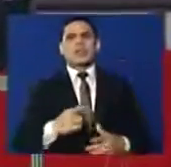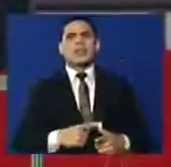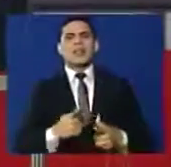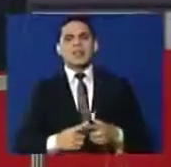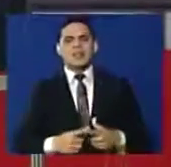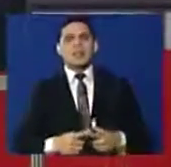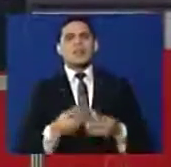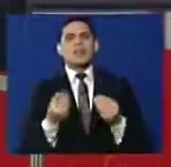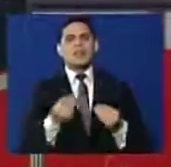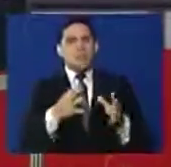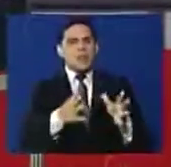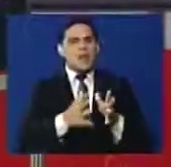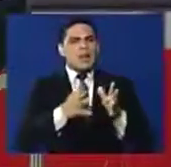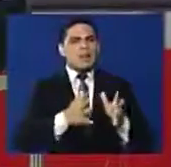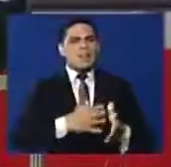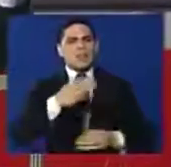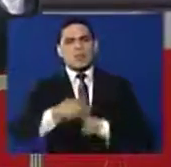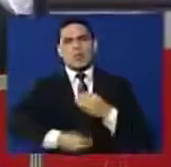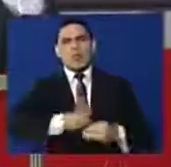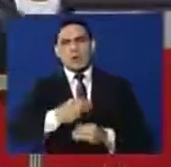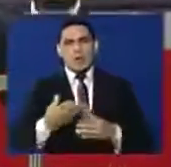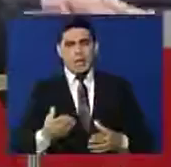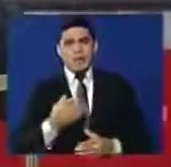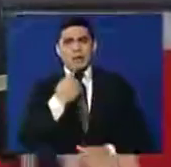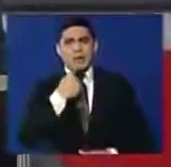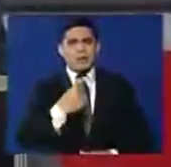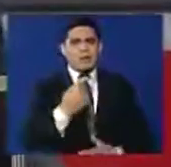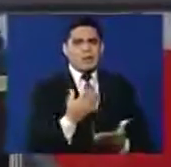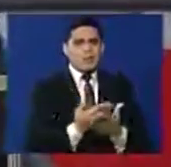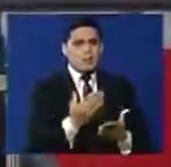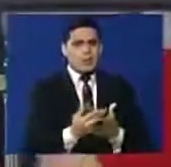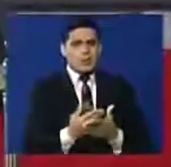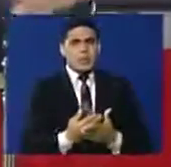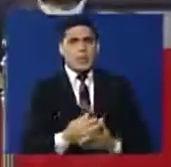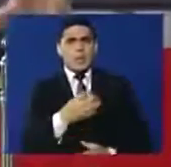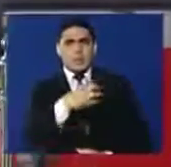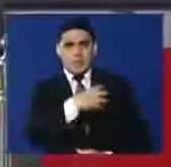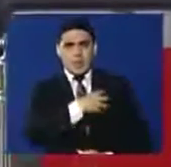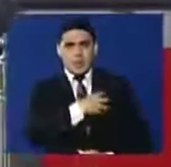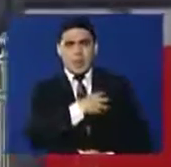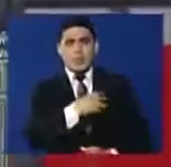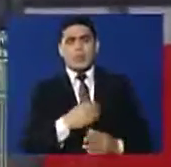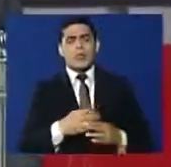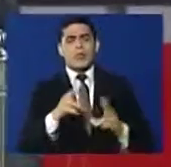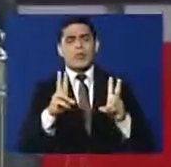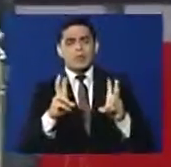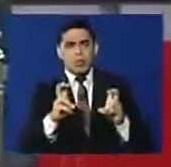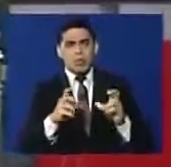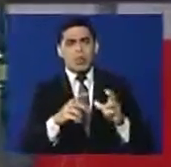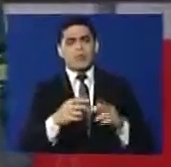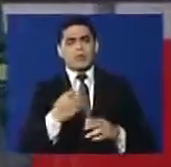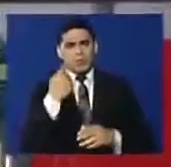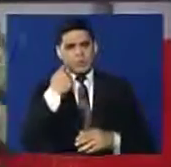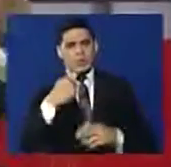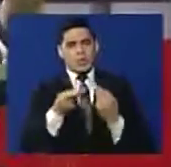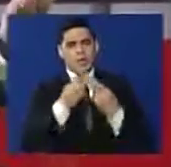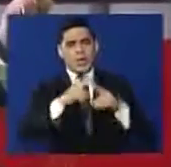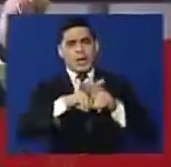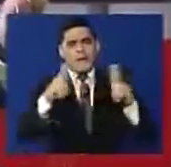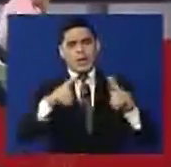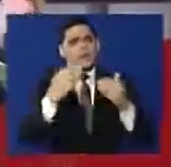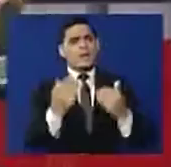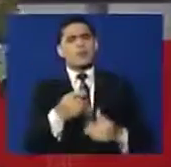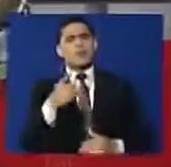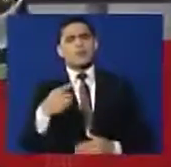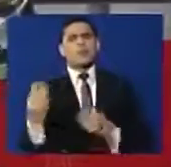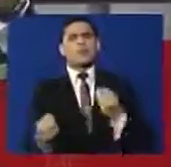obtener beneficios por lo que realizan. Es decir, esa es la propuesta del premio Nobel de la Paz hace algún tiempo. En función de eso, ¿cómo tú ves